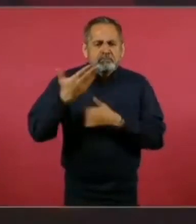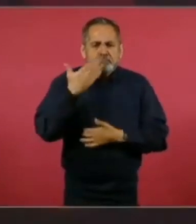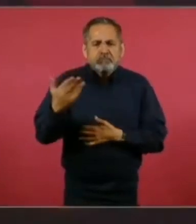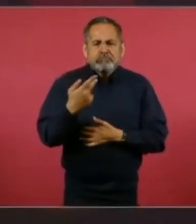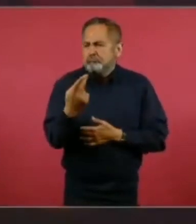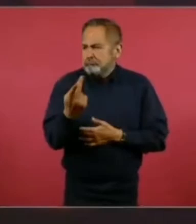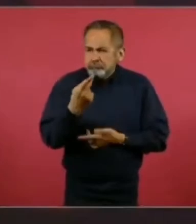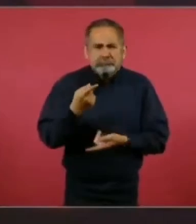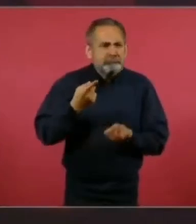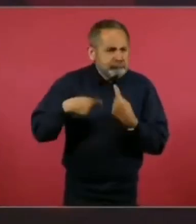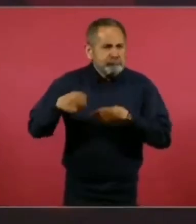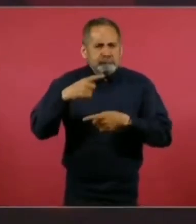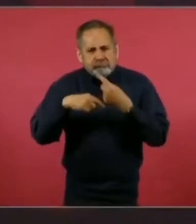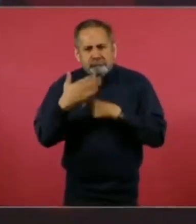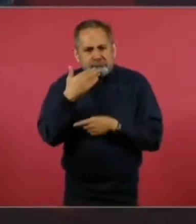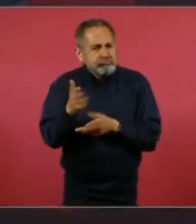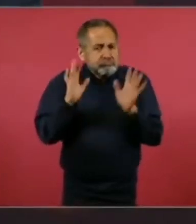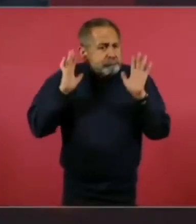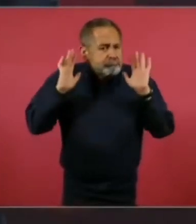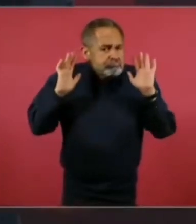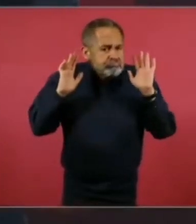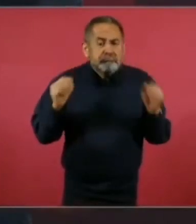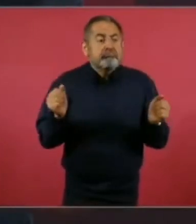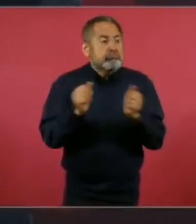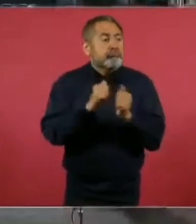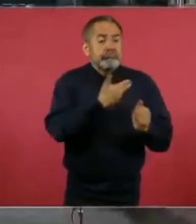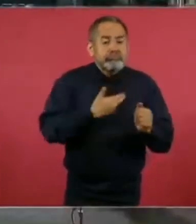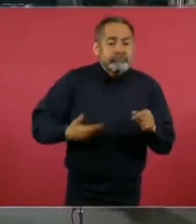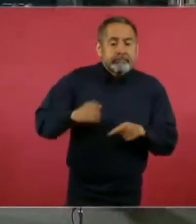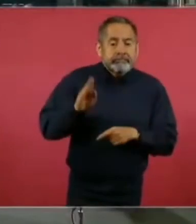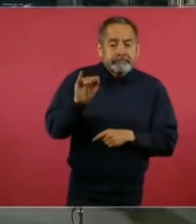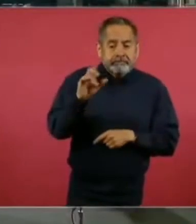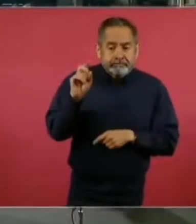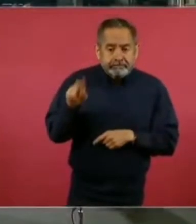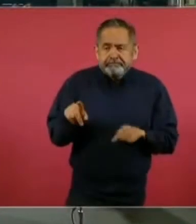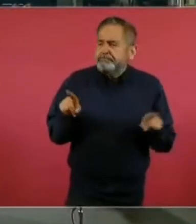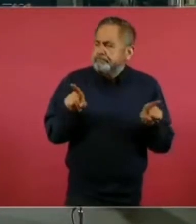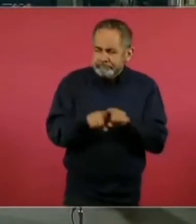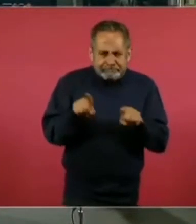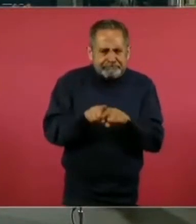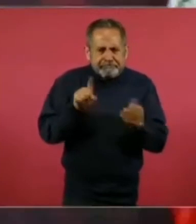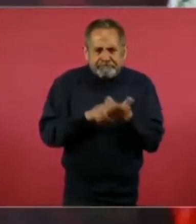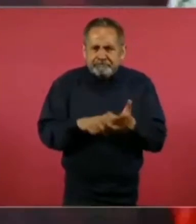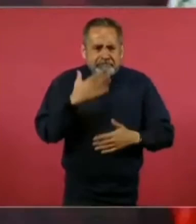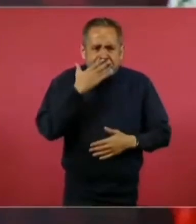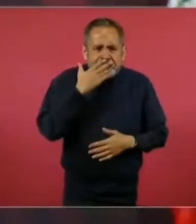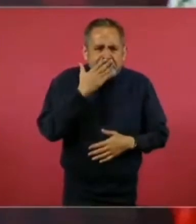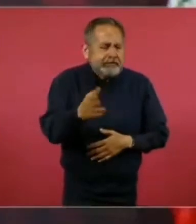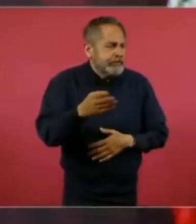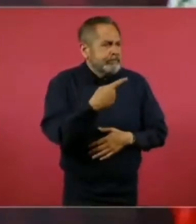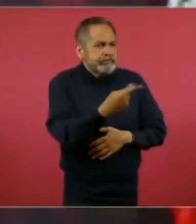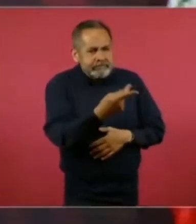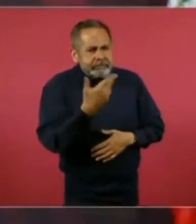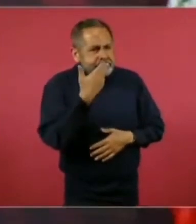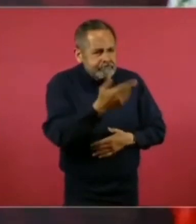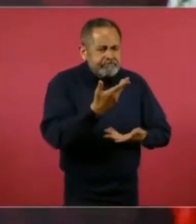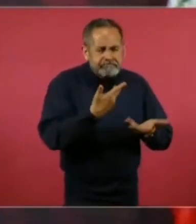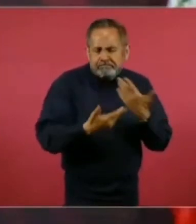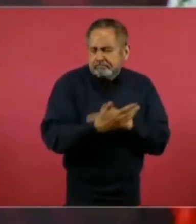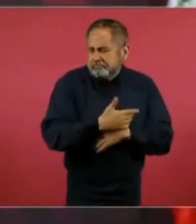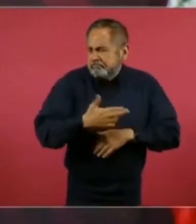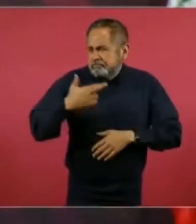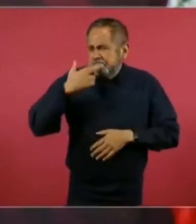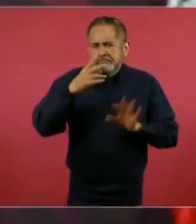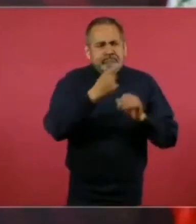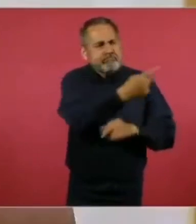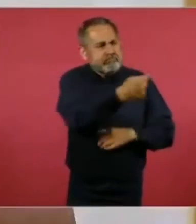con el presidente Trump, y ya dije, con el presidente Biden ha sido también muy buena, inmejorable,